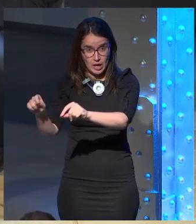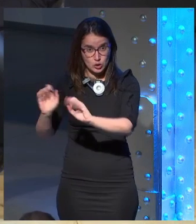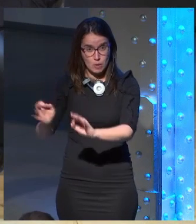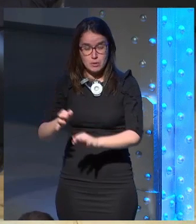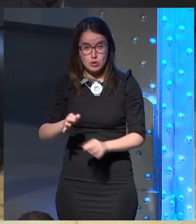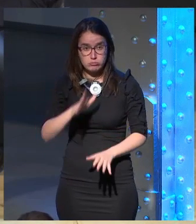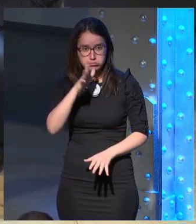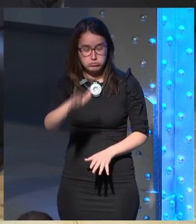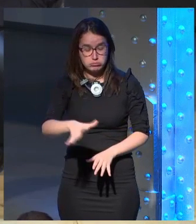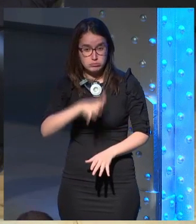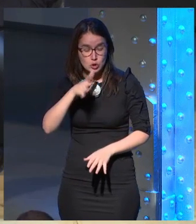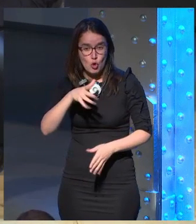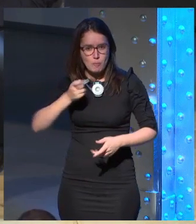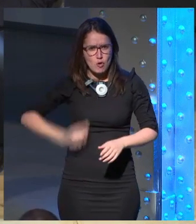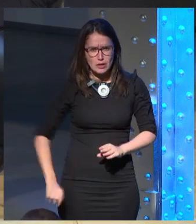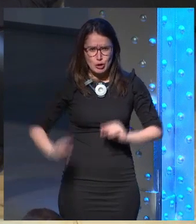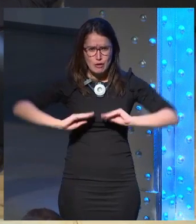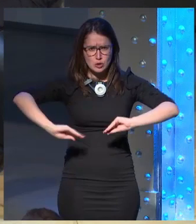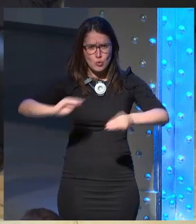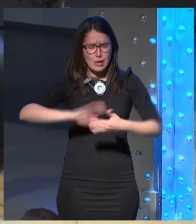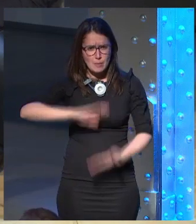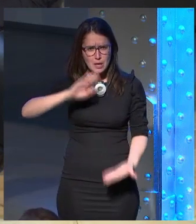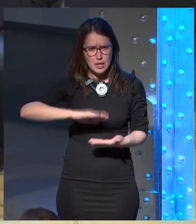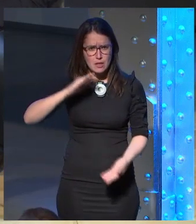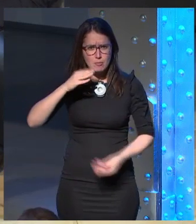impresionó muchísimo su profesionalidad y su capacidad para hacer